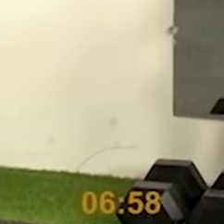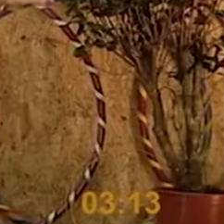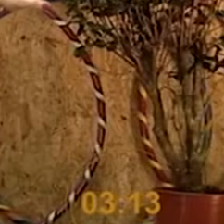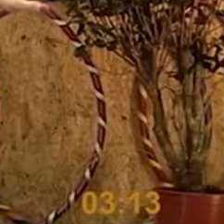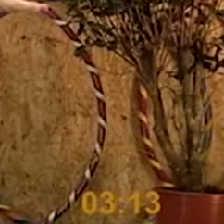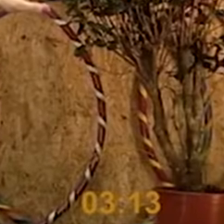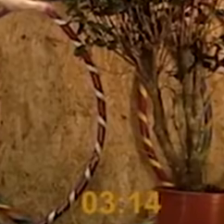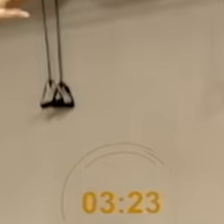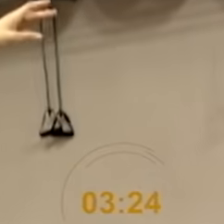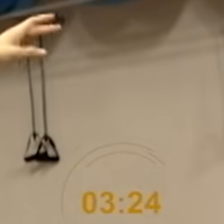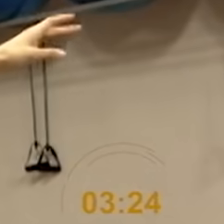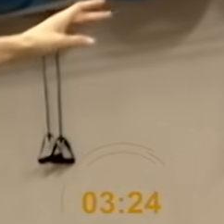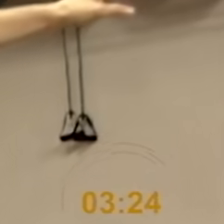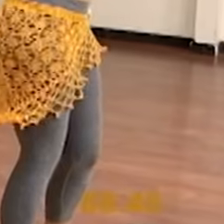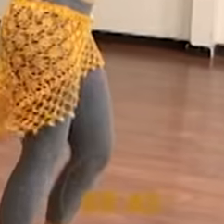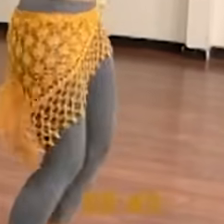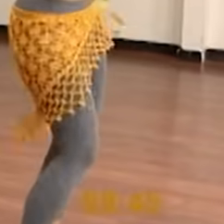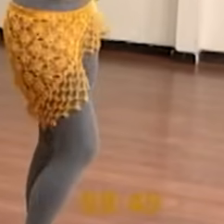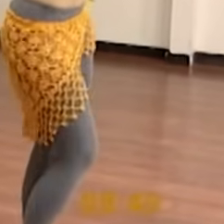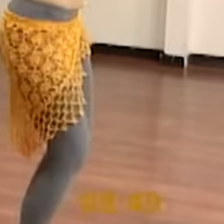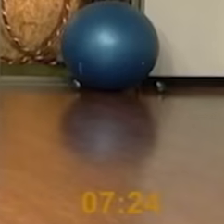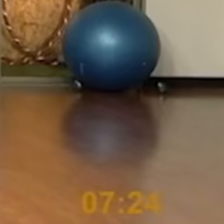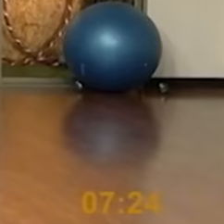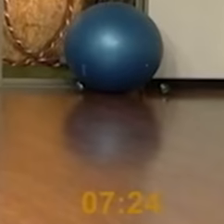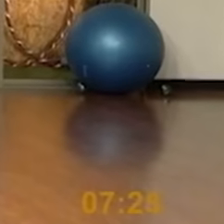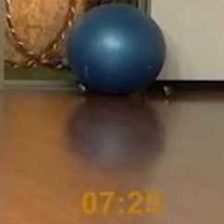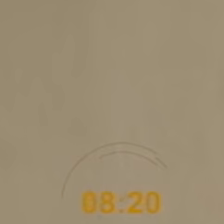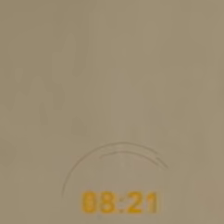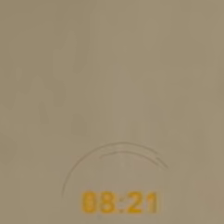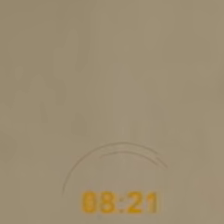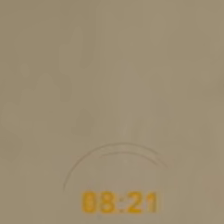El 13 te mantiene en forma, acción y movimiento desde tu casa con...